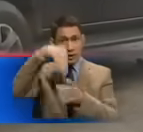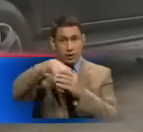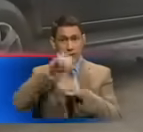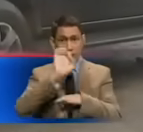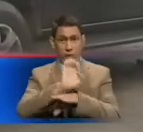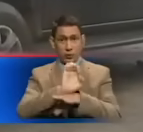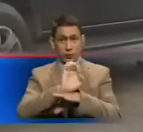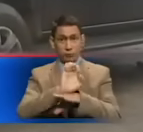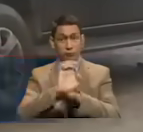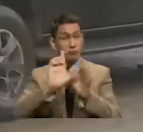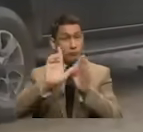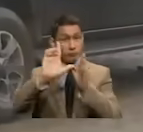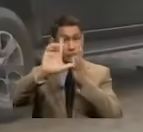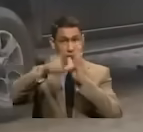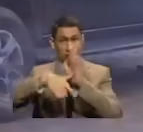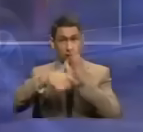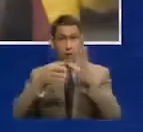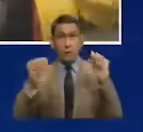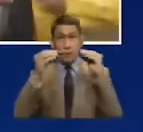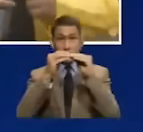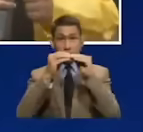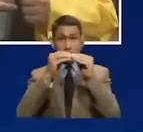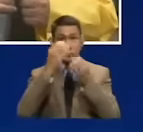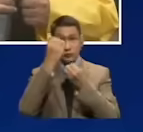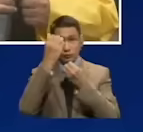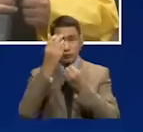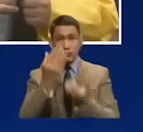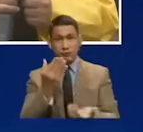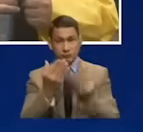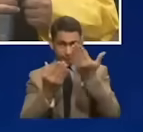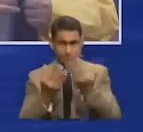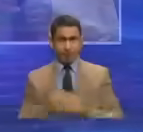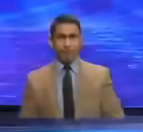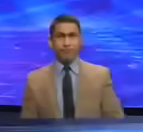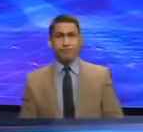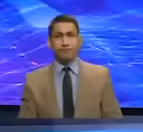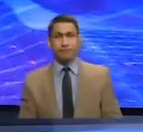vamos a contar más detalles de esta redada policial.